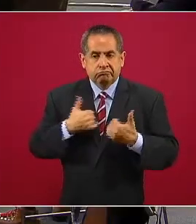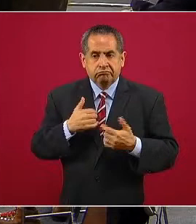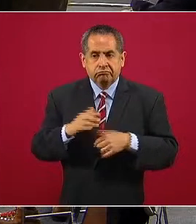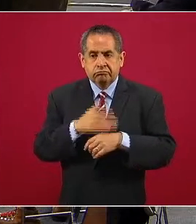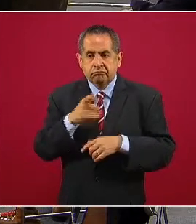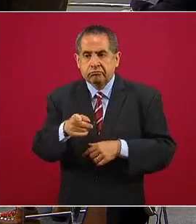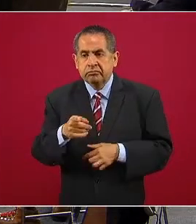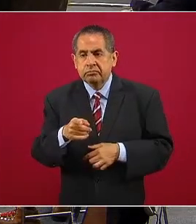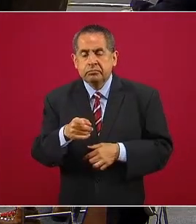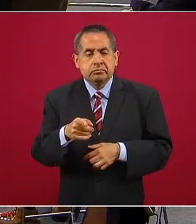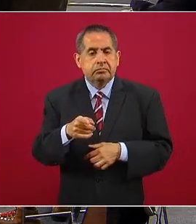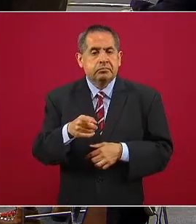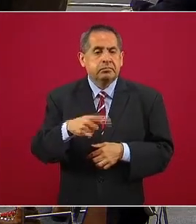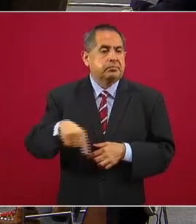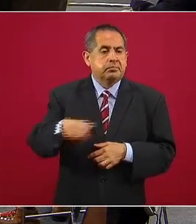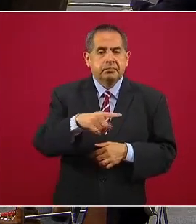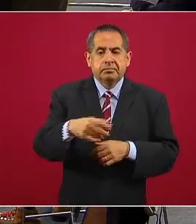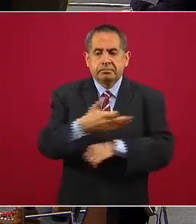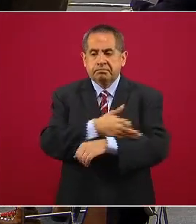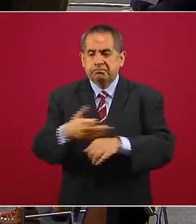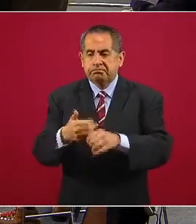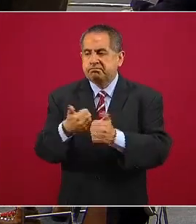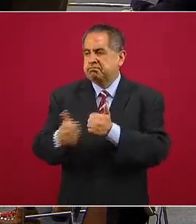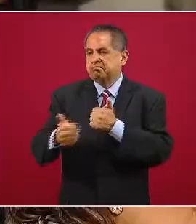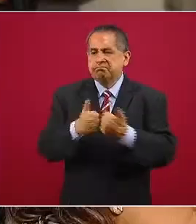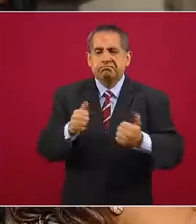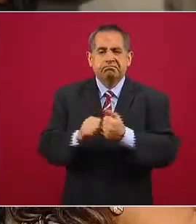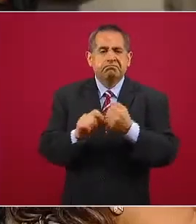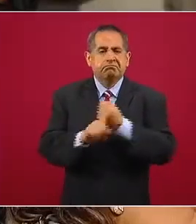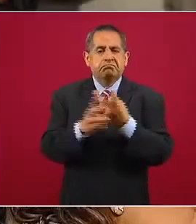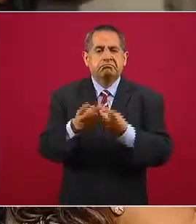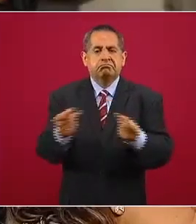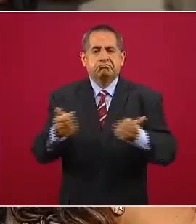Porque se desintegran las familias,